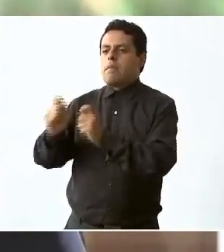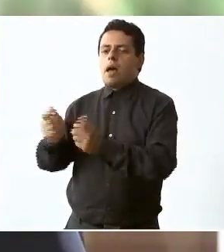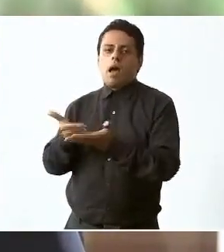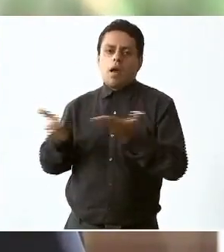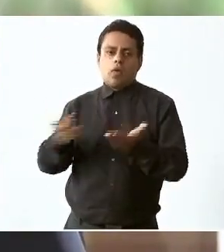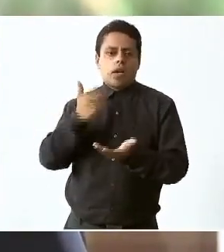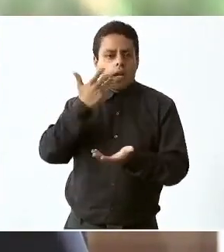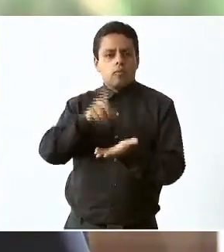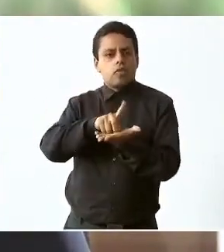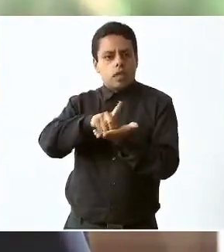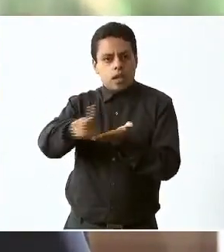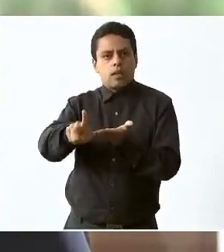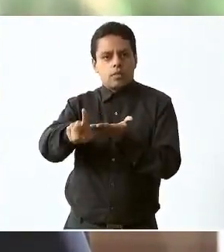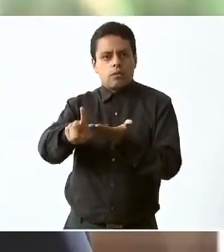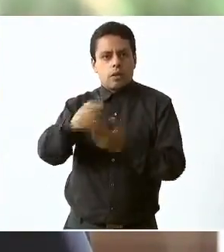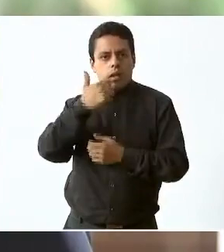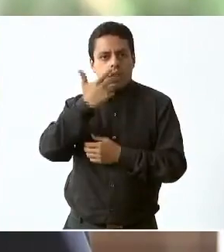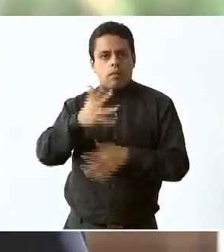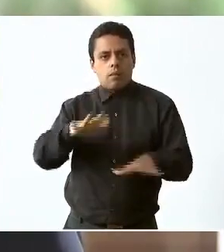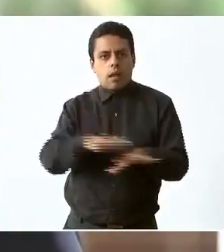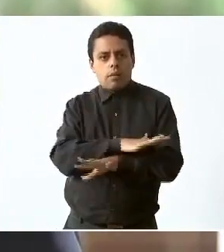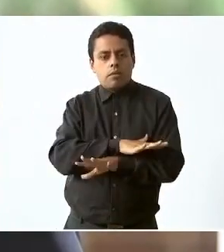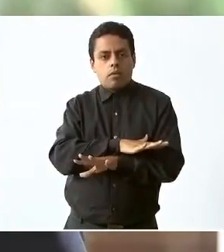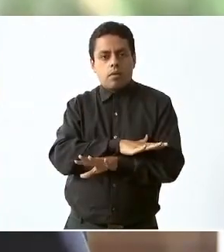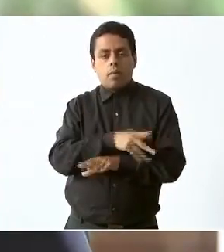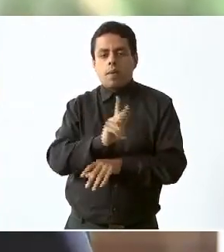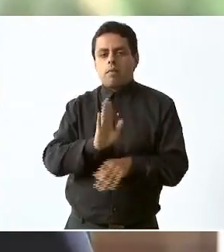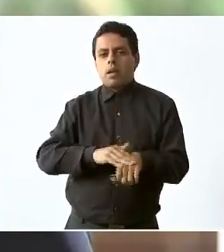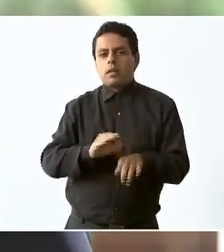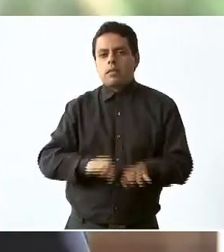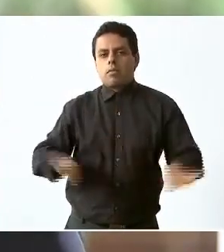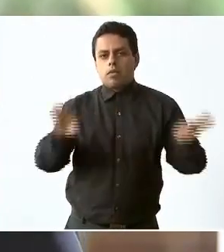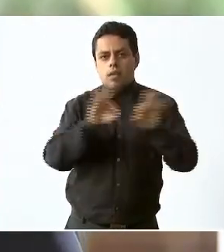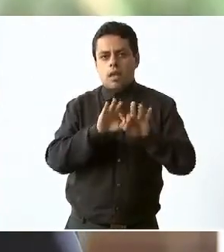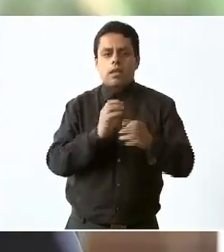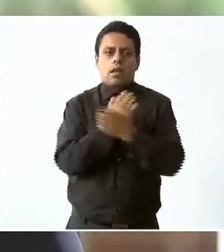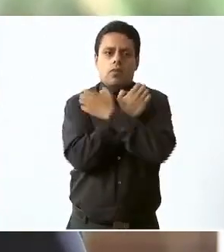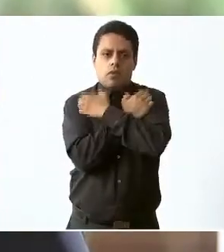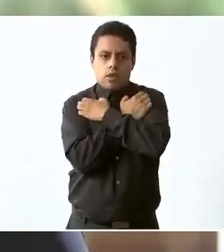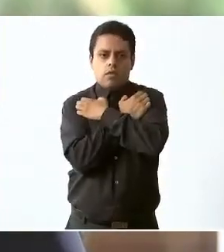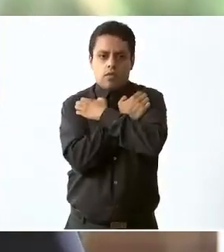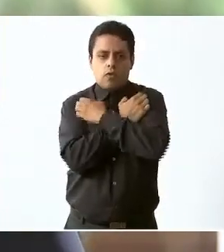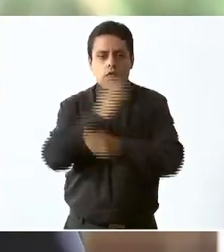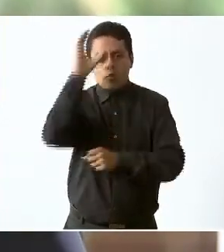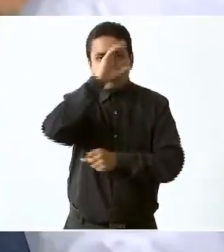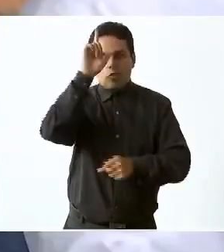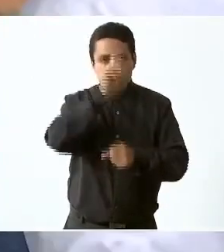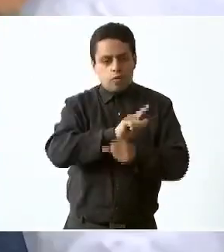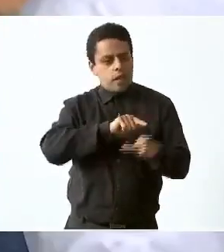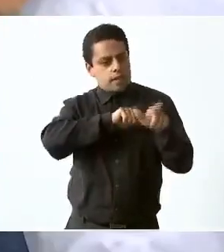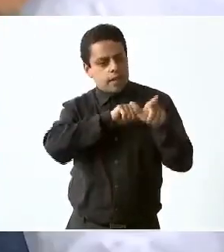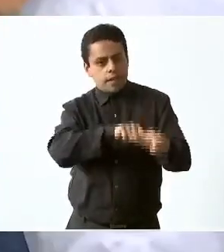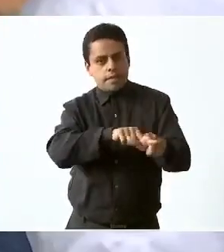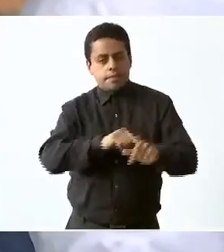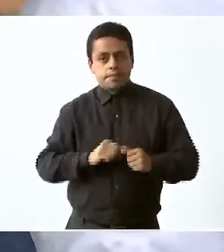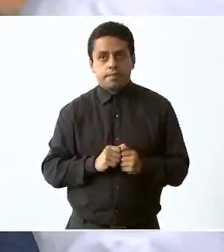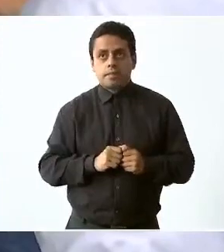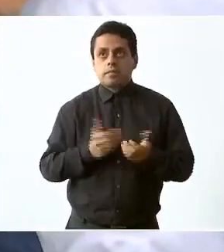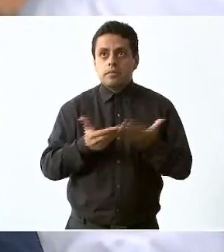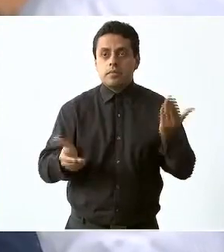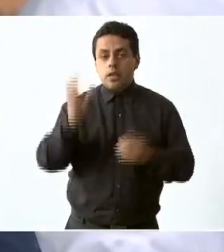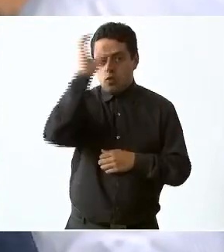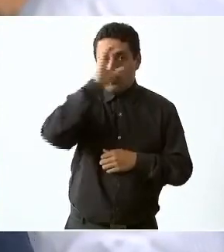todos los ámbitos de la vida pública, pero sobre todo en el de la educación y la cultura. Ahora la cultura es un